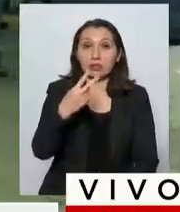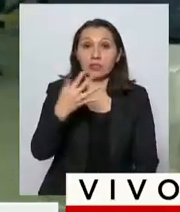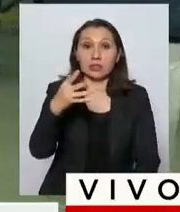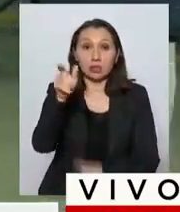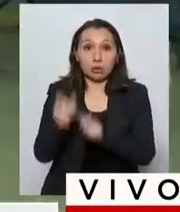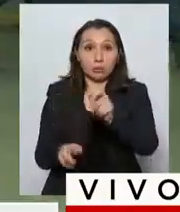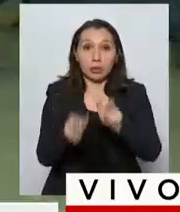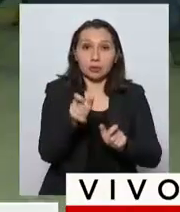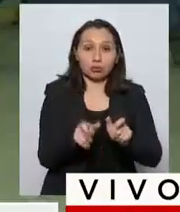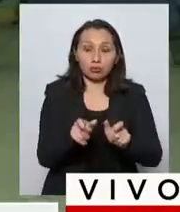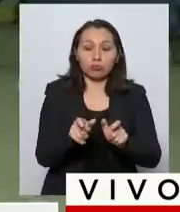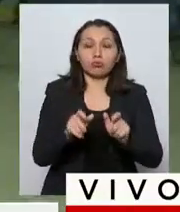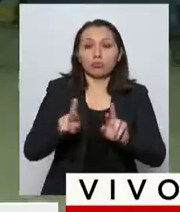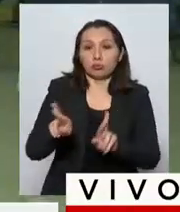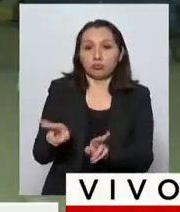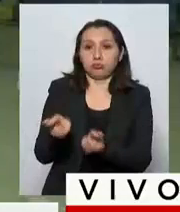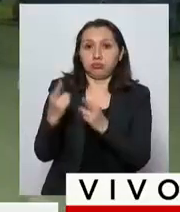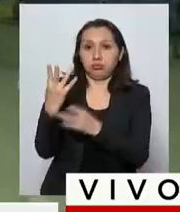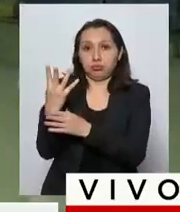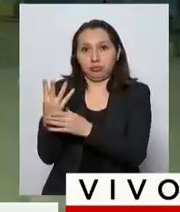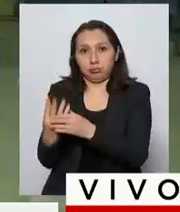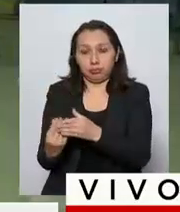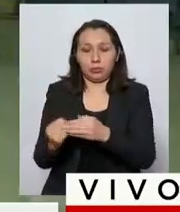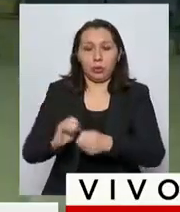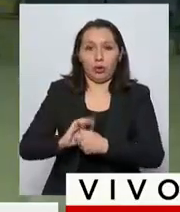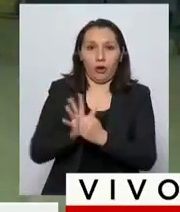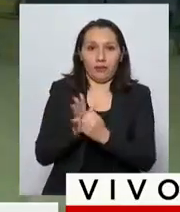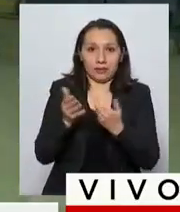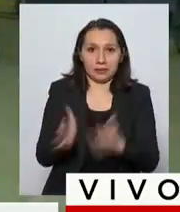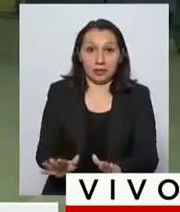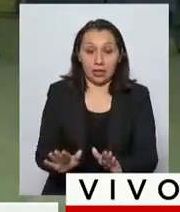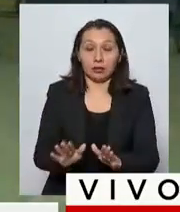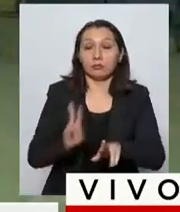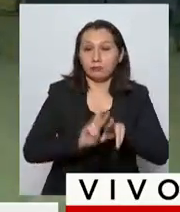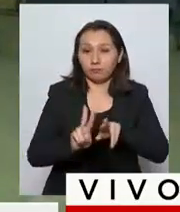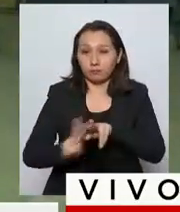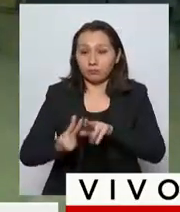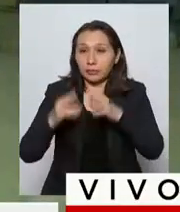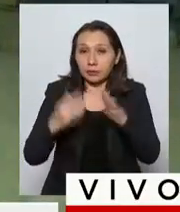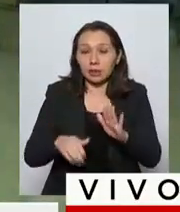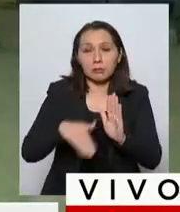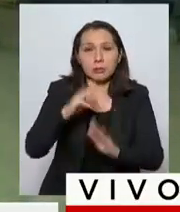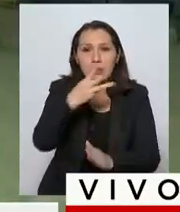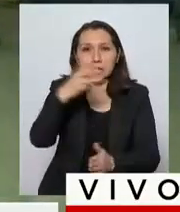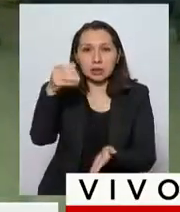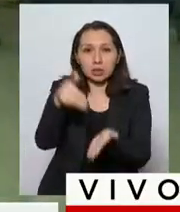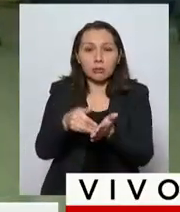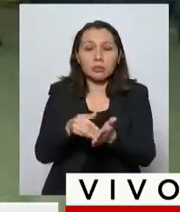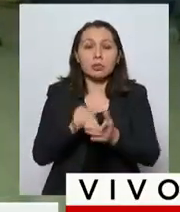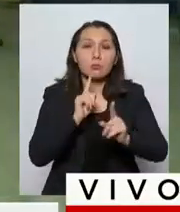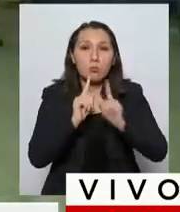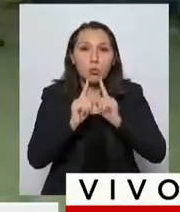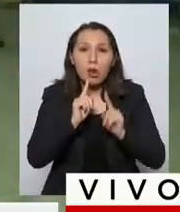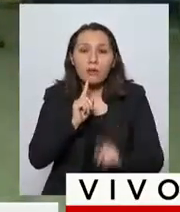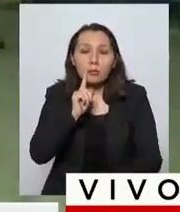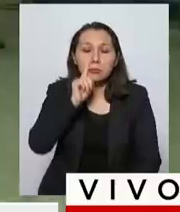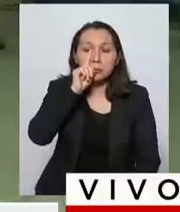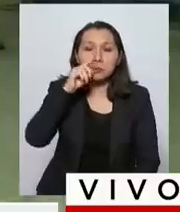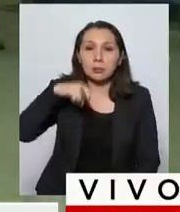14.125 personas se han recuperado. Hemos realizado más de 300.000 test